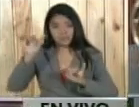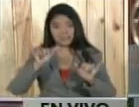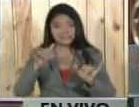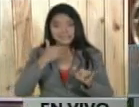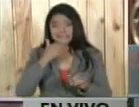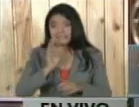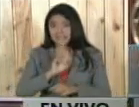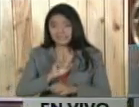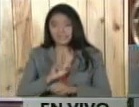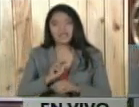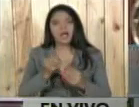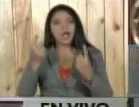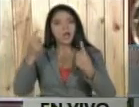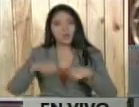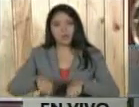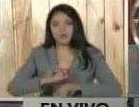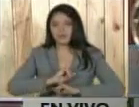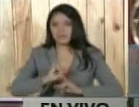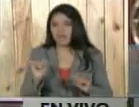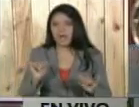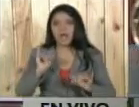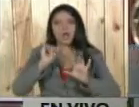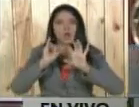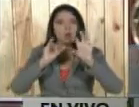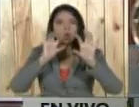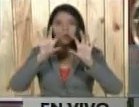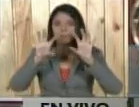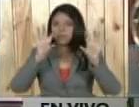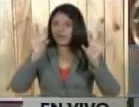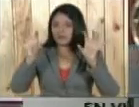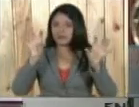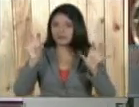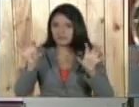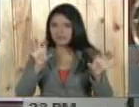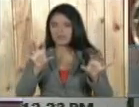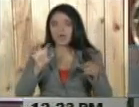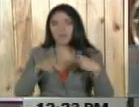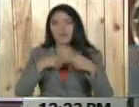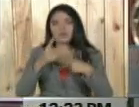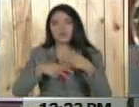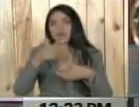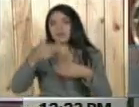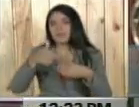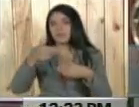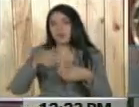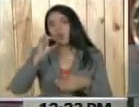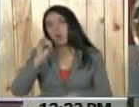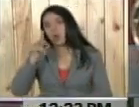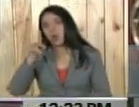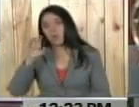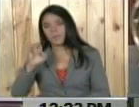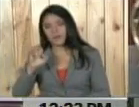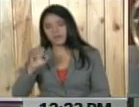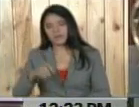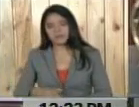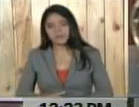pronto ya se selle el acuerdo entre los países productores de petróleo, OPEP y no OPEP, y eso